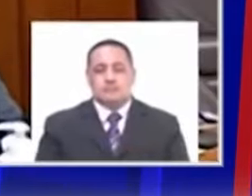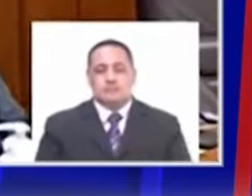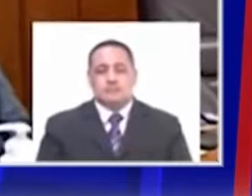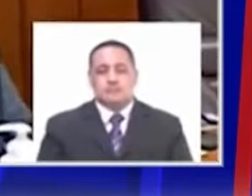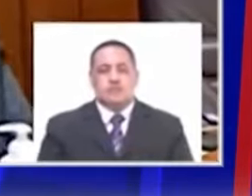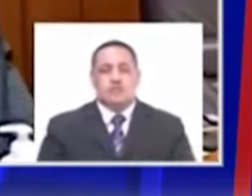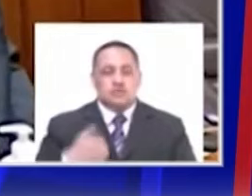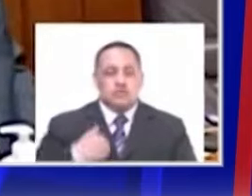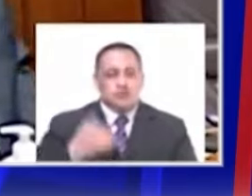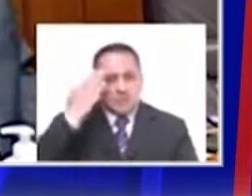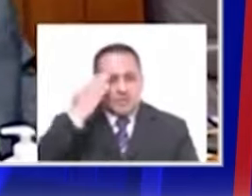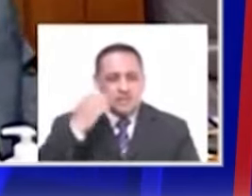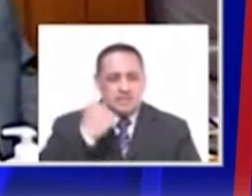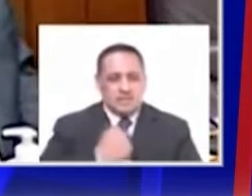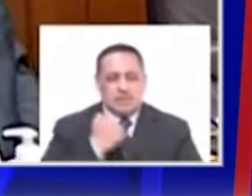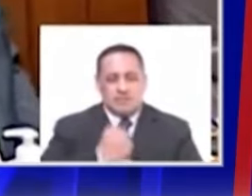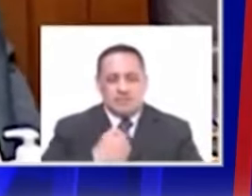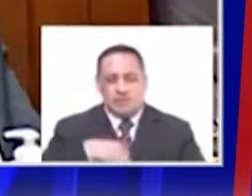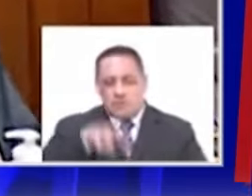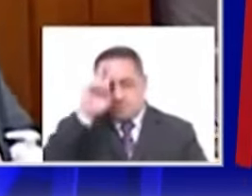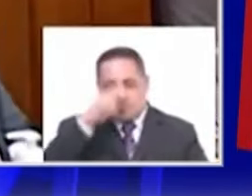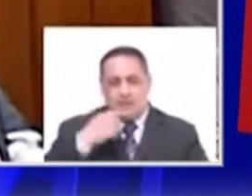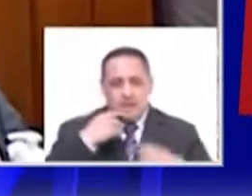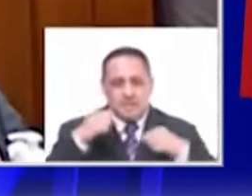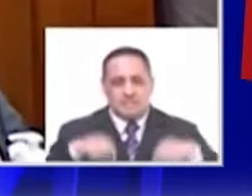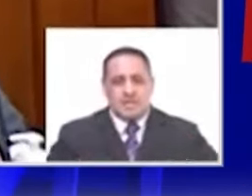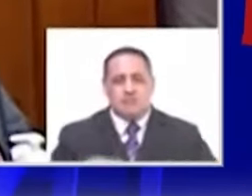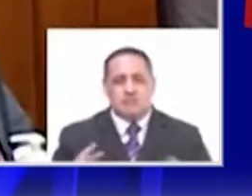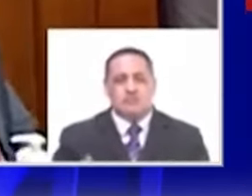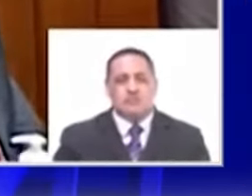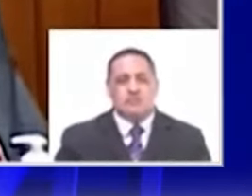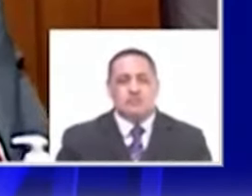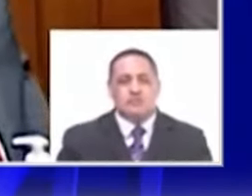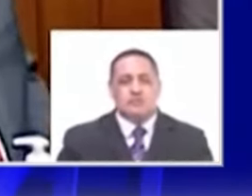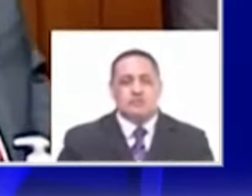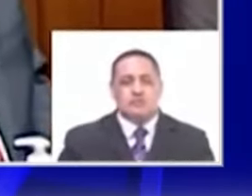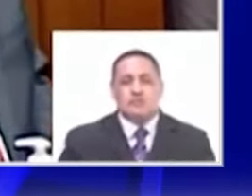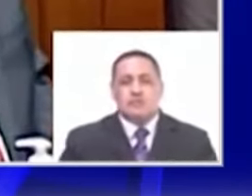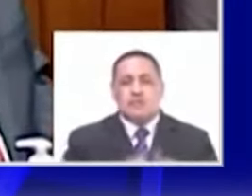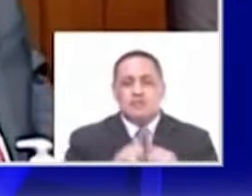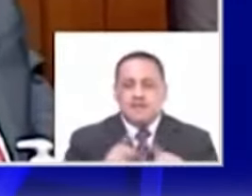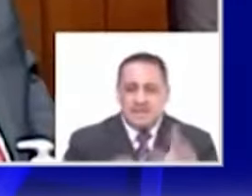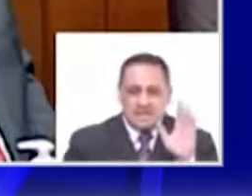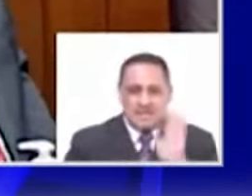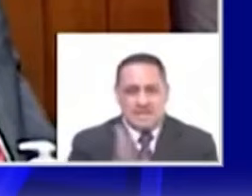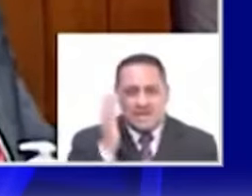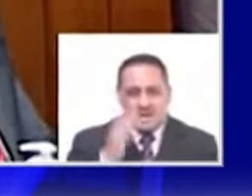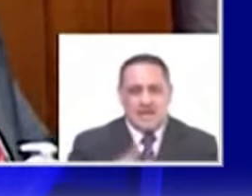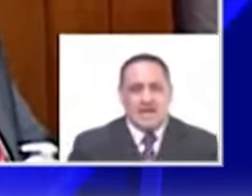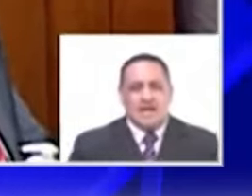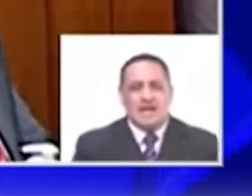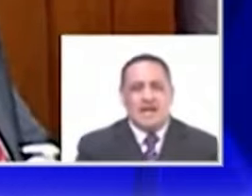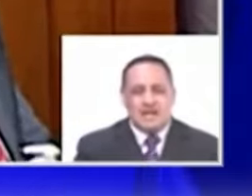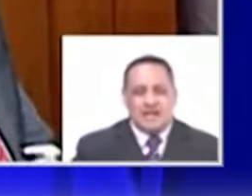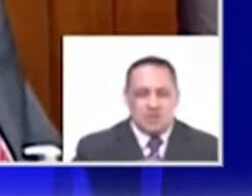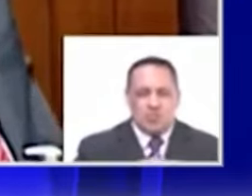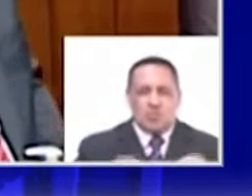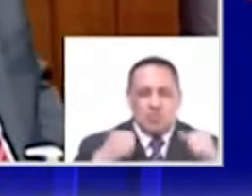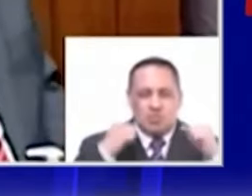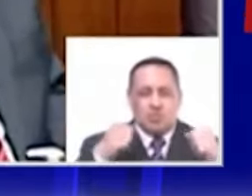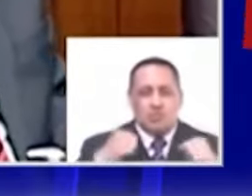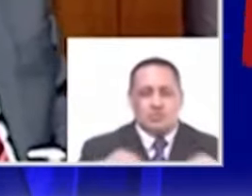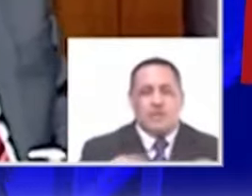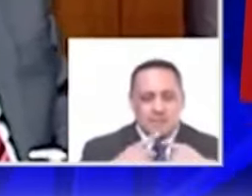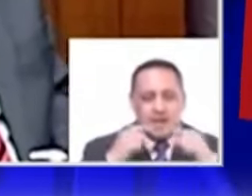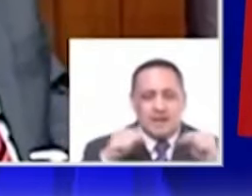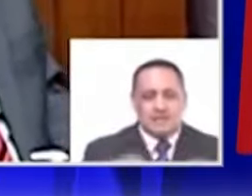delito gravísimo y que sin dudas para la población si tiene que ver con la imagen del parlamento Claro que sí y la fiscalía ávaro está pidiendo